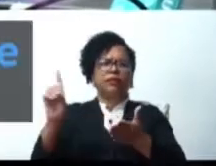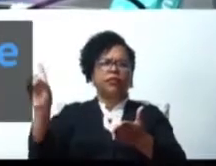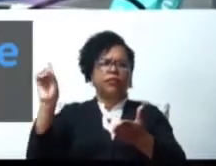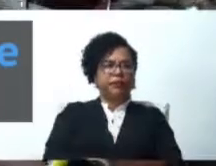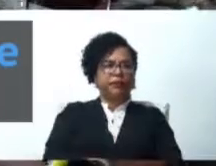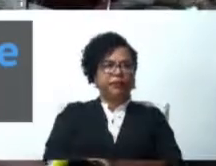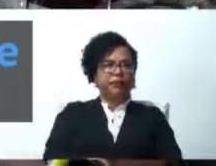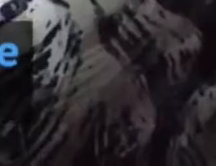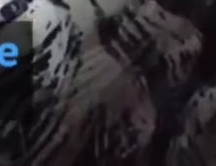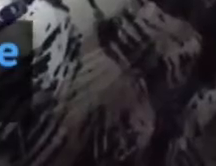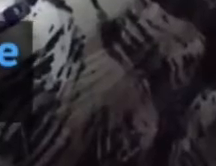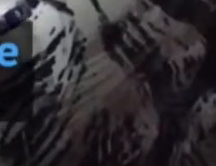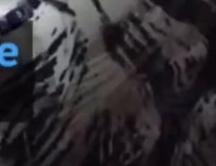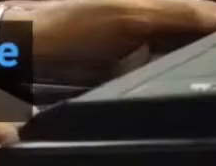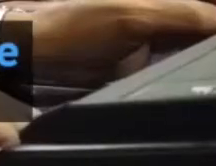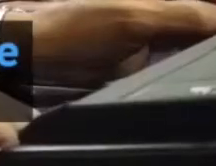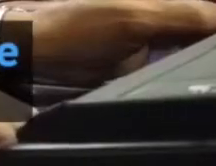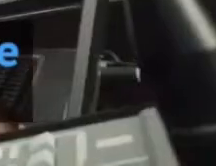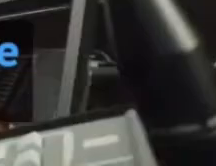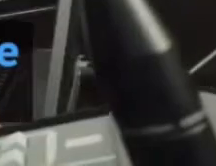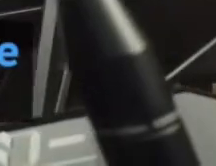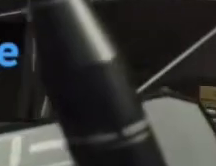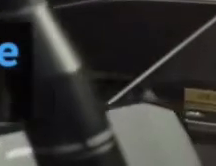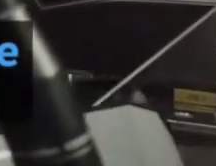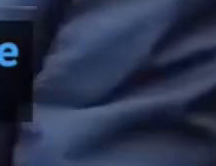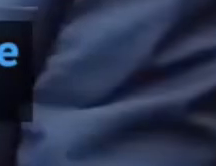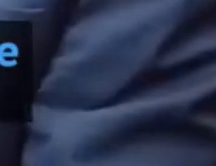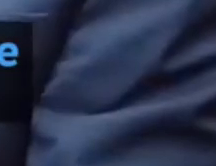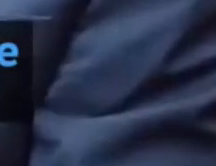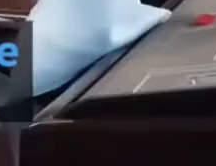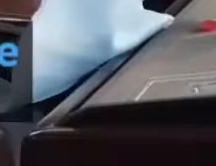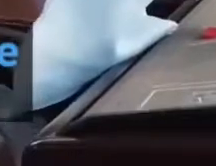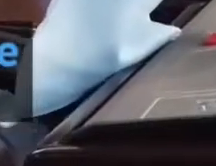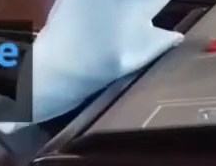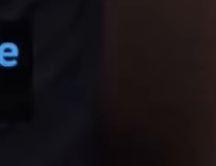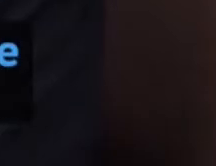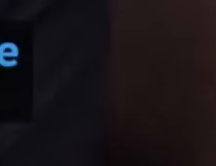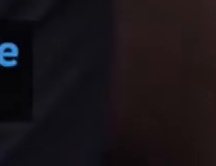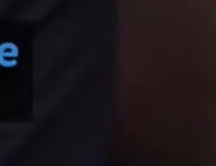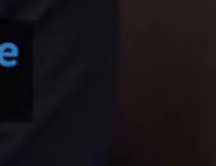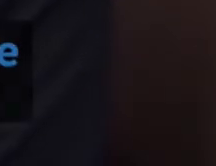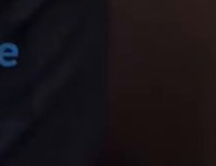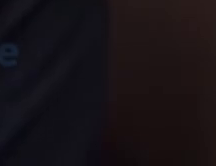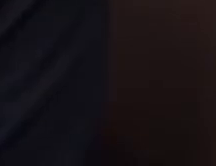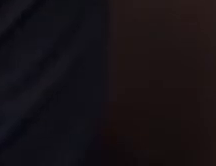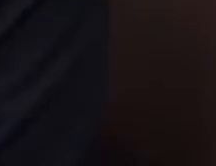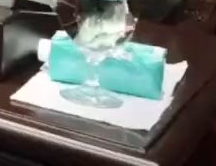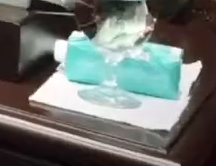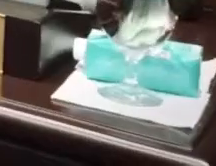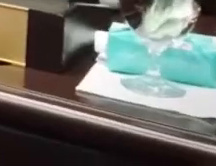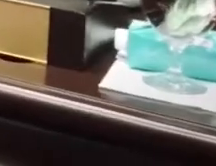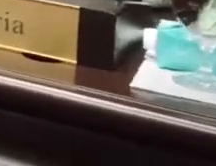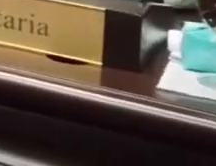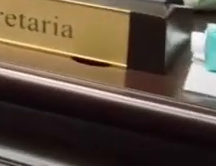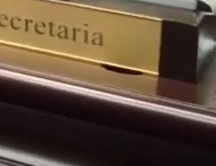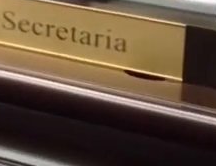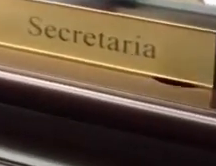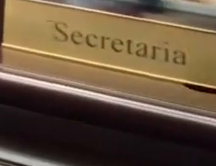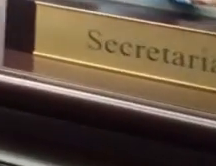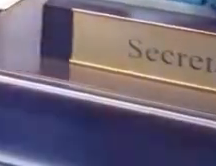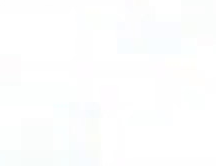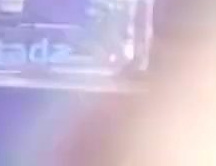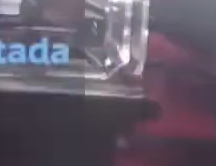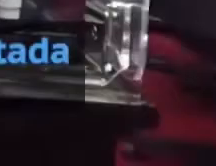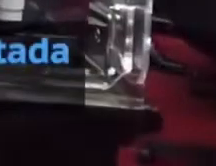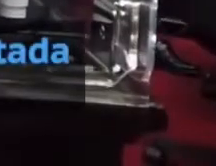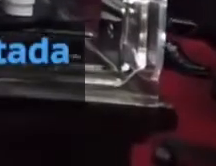que entre otras cosas prohíbe que la administración saliente realice actos que comprometan la entrante y ceder gratuitamente bienes del